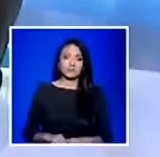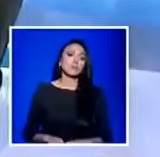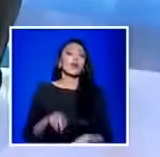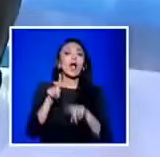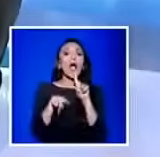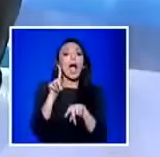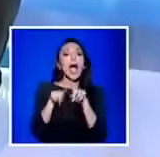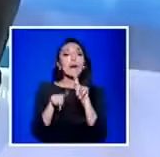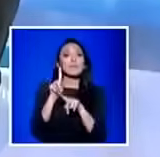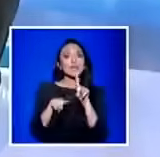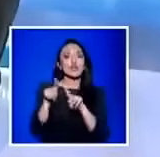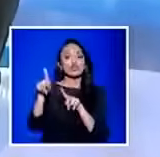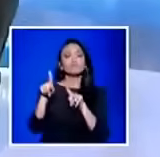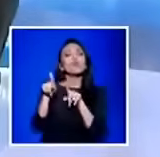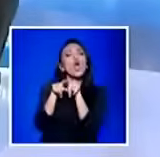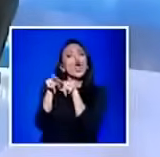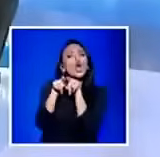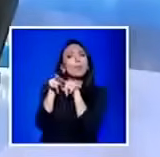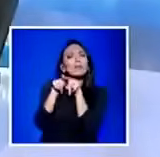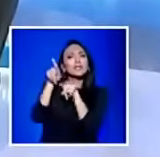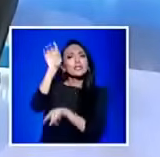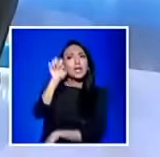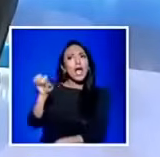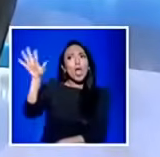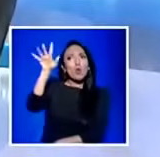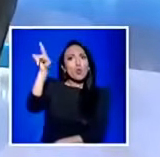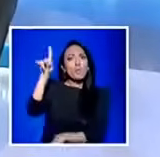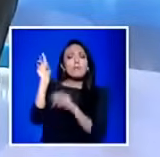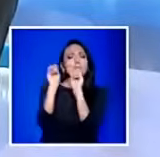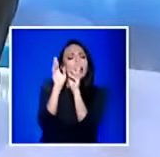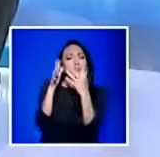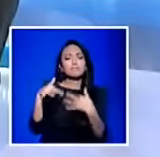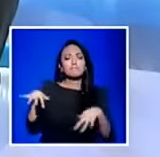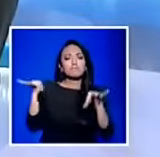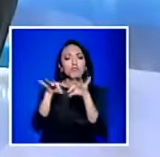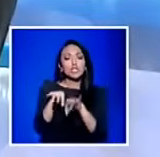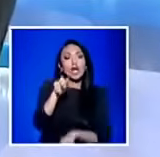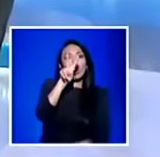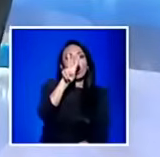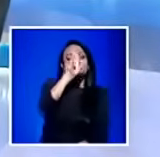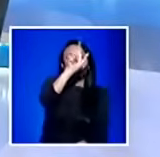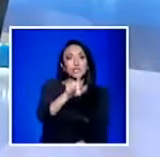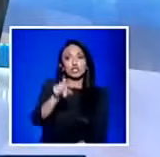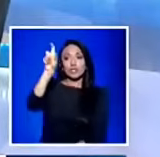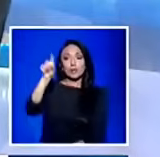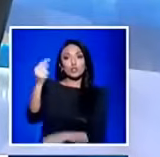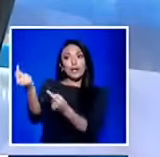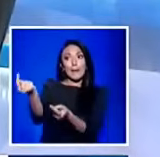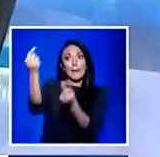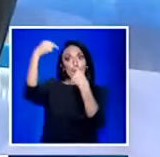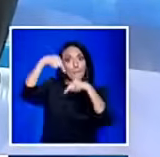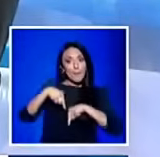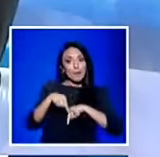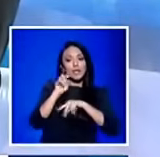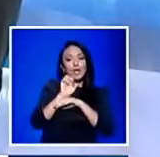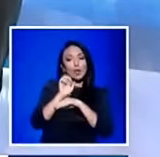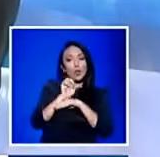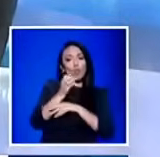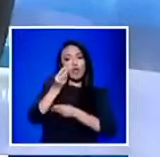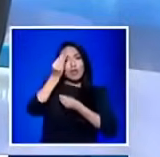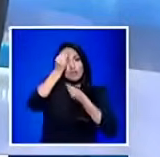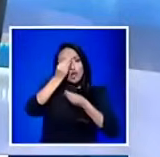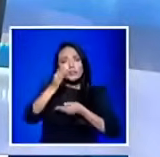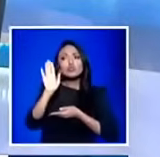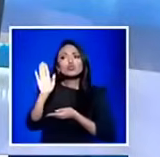Amigos, la Champions League es el principal torneo de clubes del mundo y dos de sus máximas estrellas compartieron las emociones que las vueltas